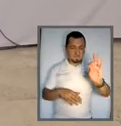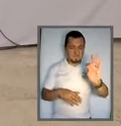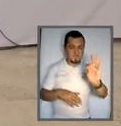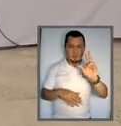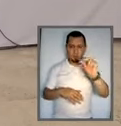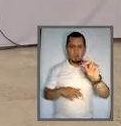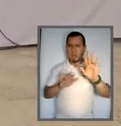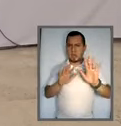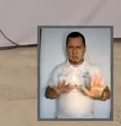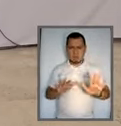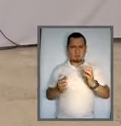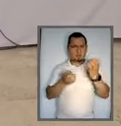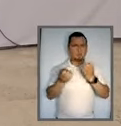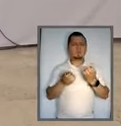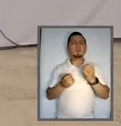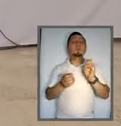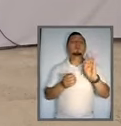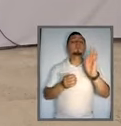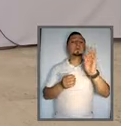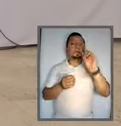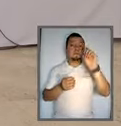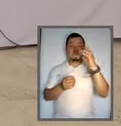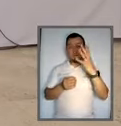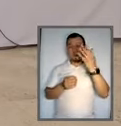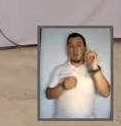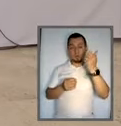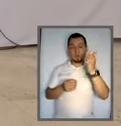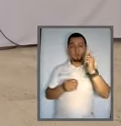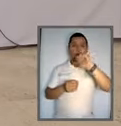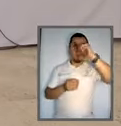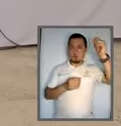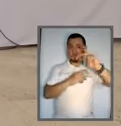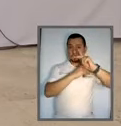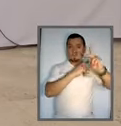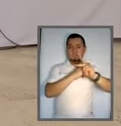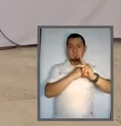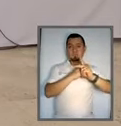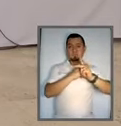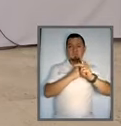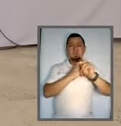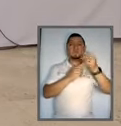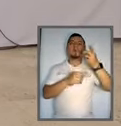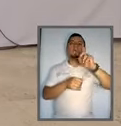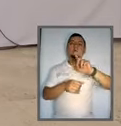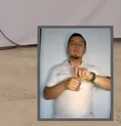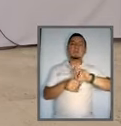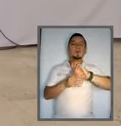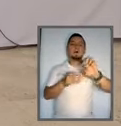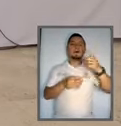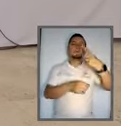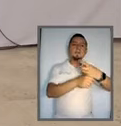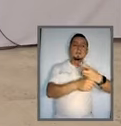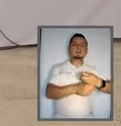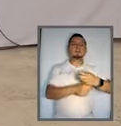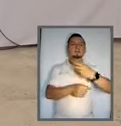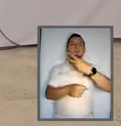va a mover, ¿cuáles son los posibles escenarios? Se habla de que en algunos países lo que se ha buscado es escalonar, que un día vayan los de primero y segundo